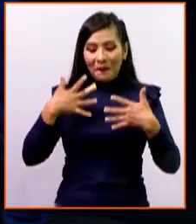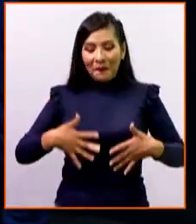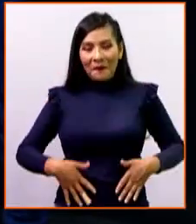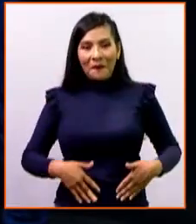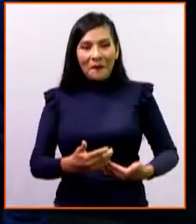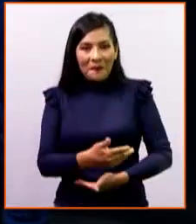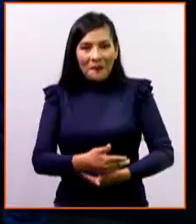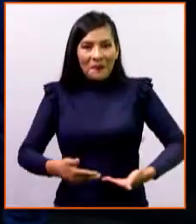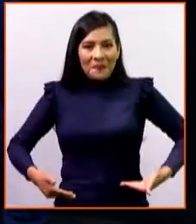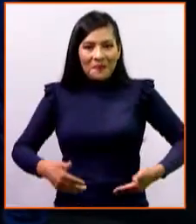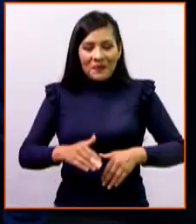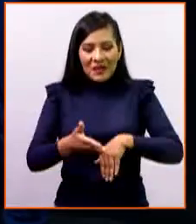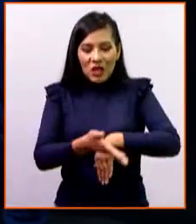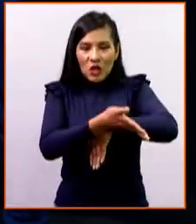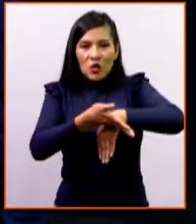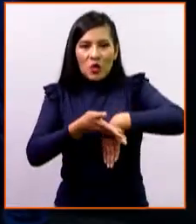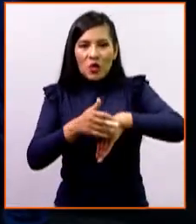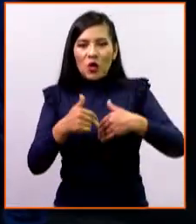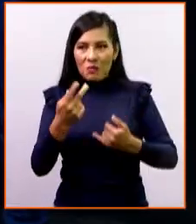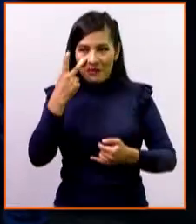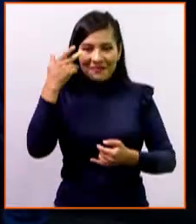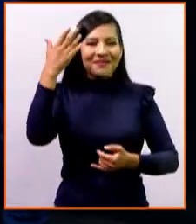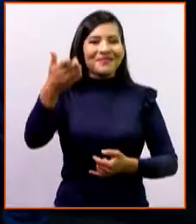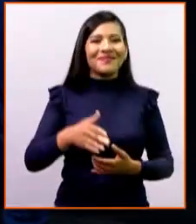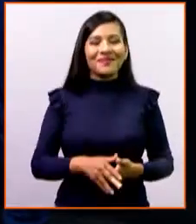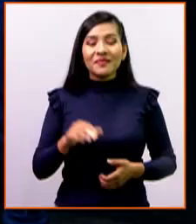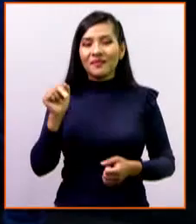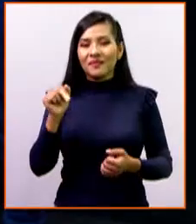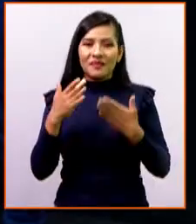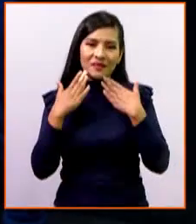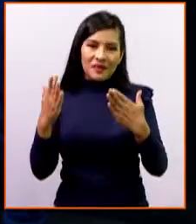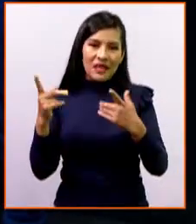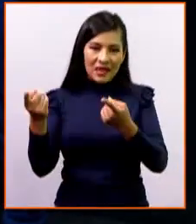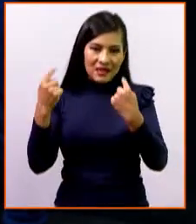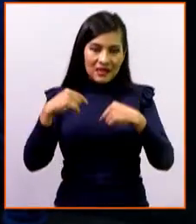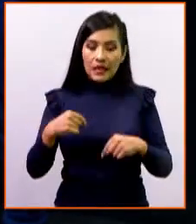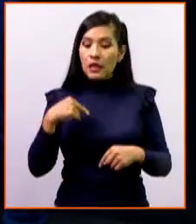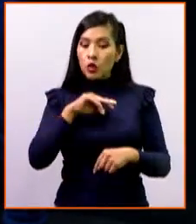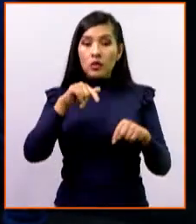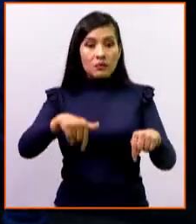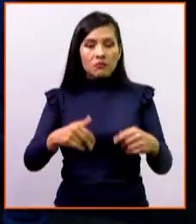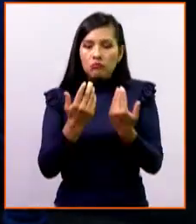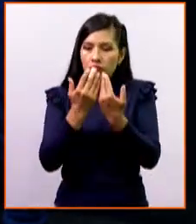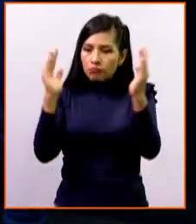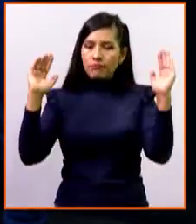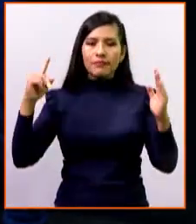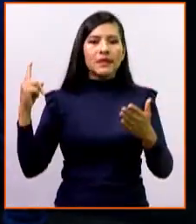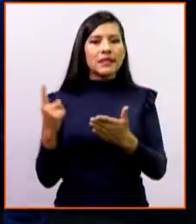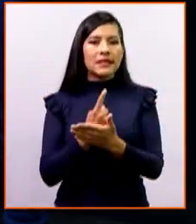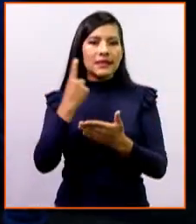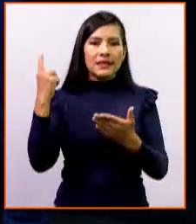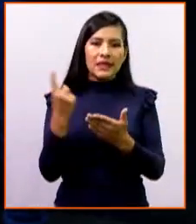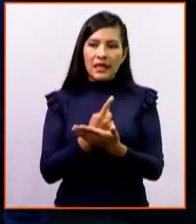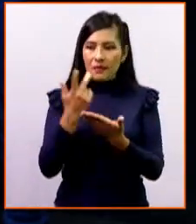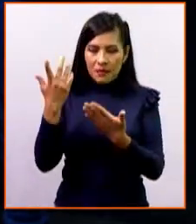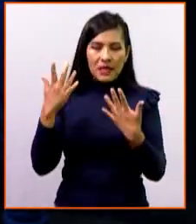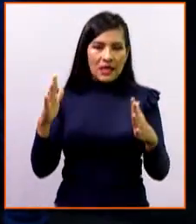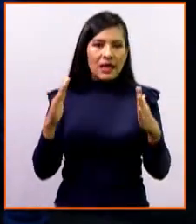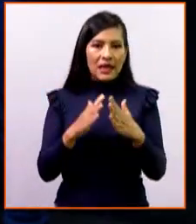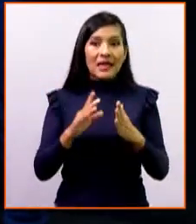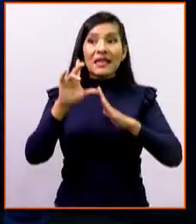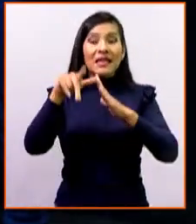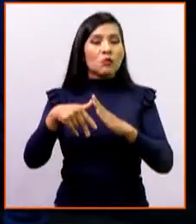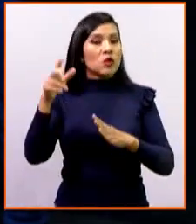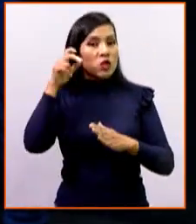vestido a mí, pero bueno. Muchísimas gracias por estar con nosotros. Es su casa, las puertas están abiertas. Vamos a bailar esto con Janet